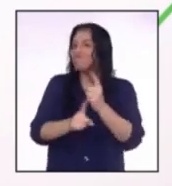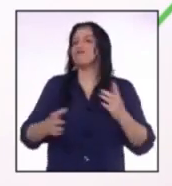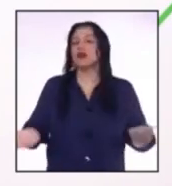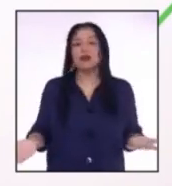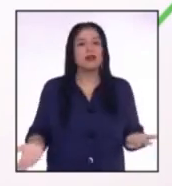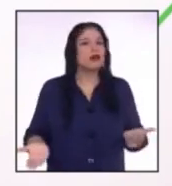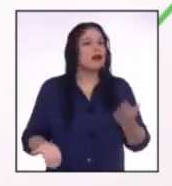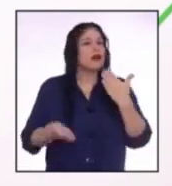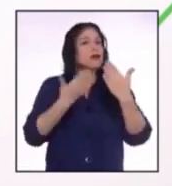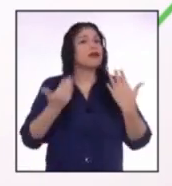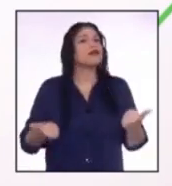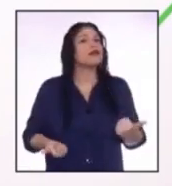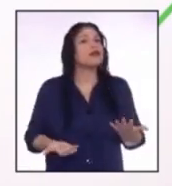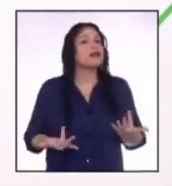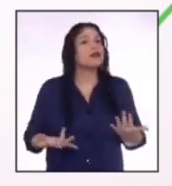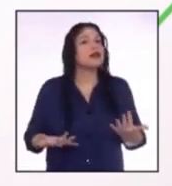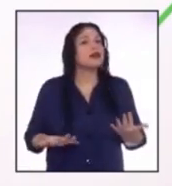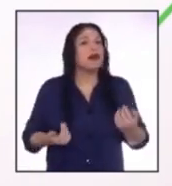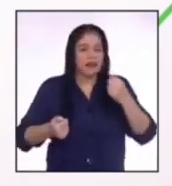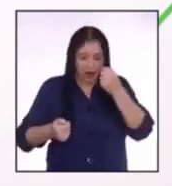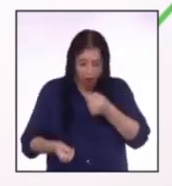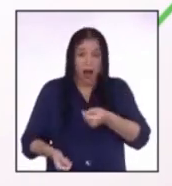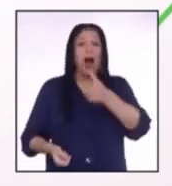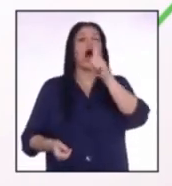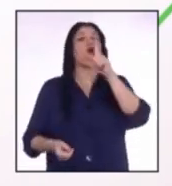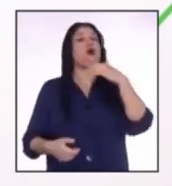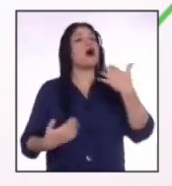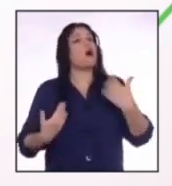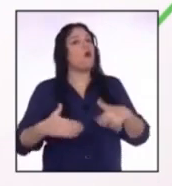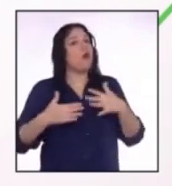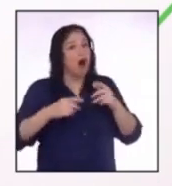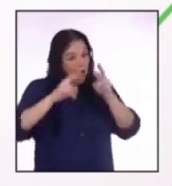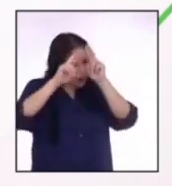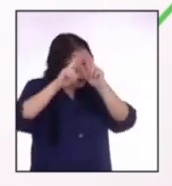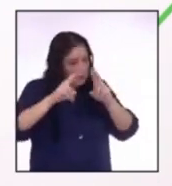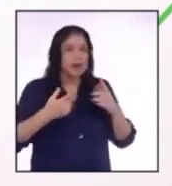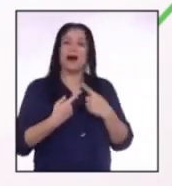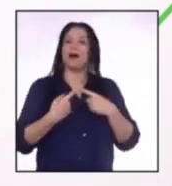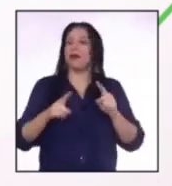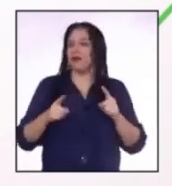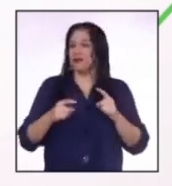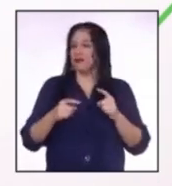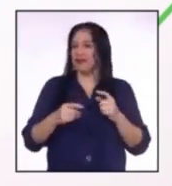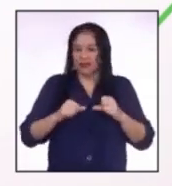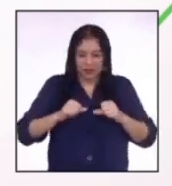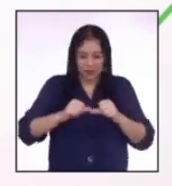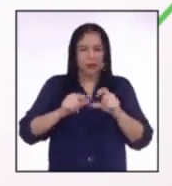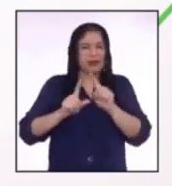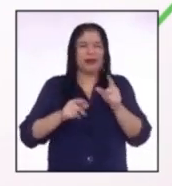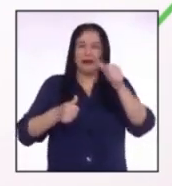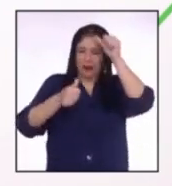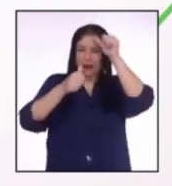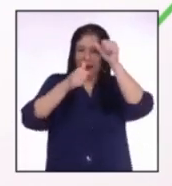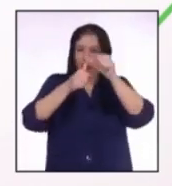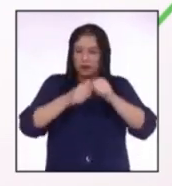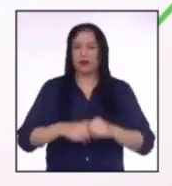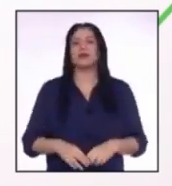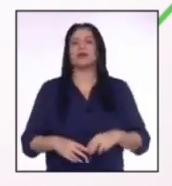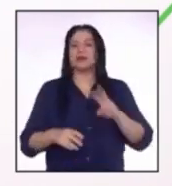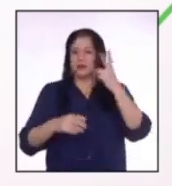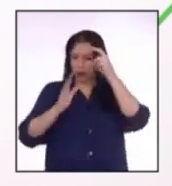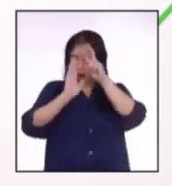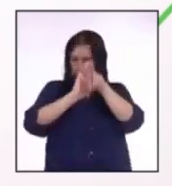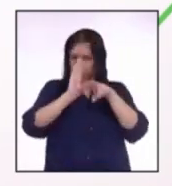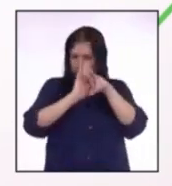estamos hablando del agua pero antes de continuar recordemos un poco este segundo